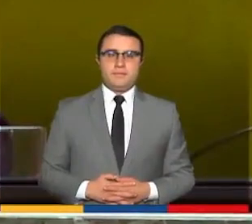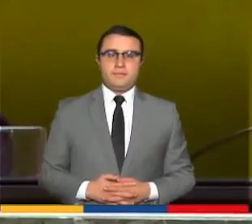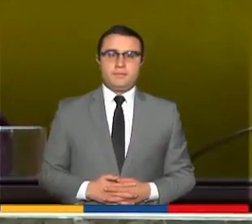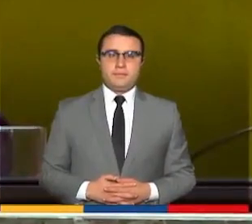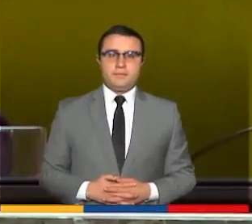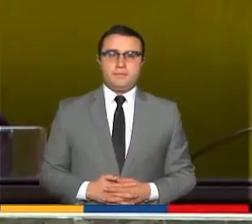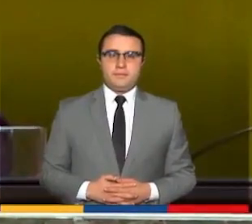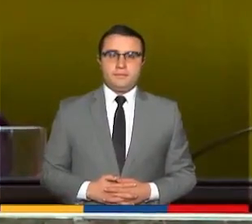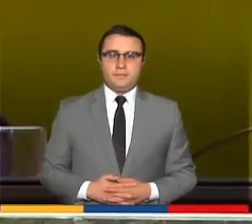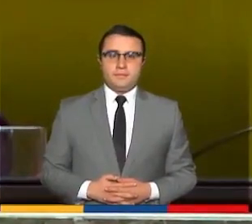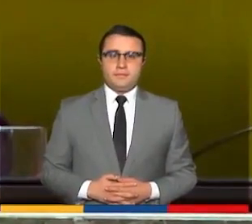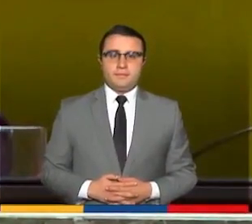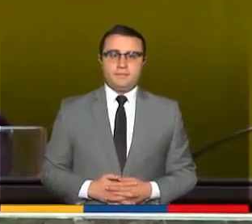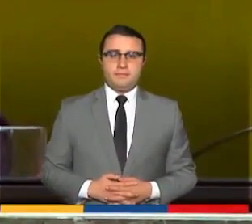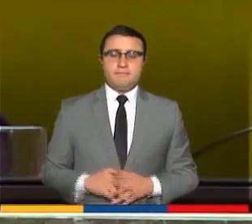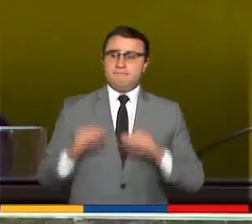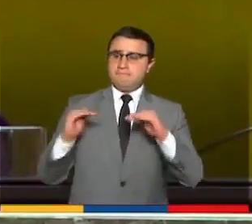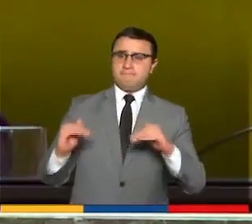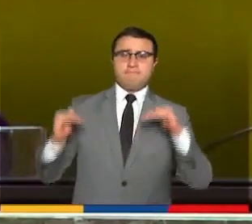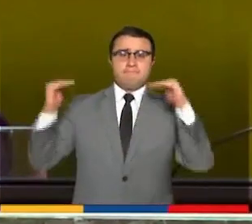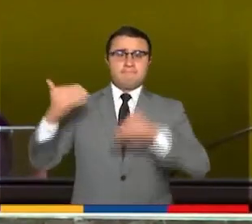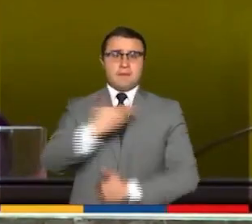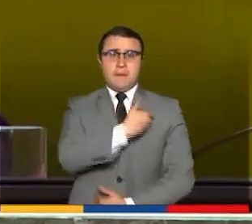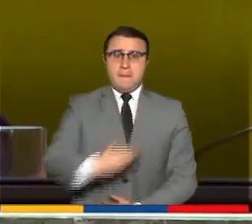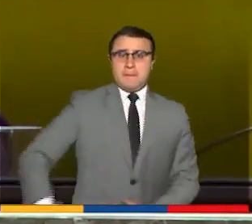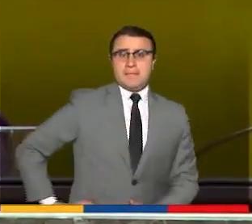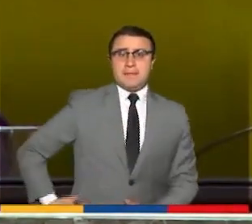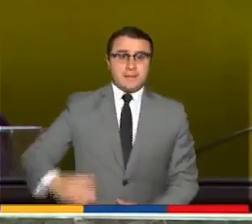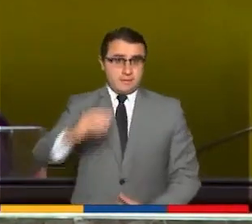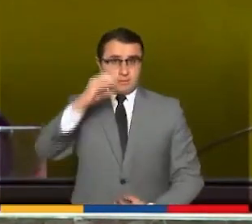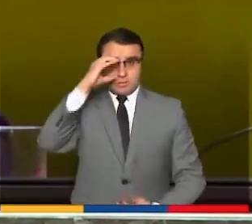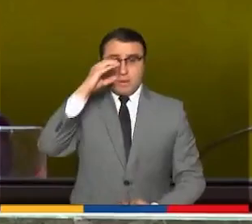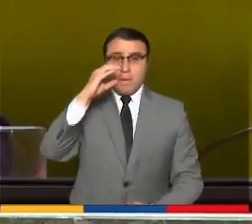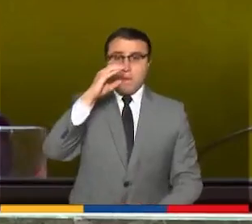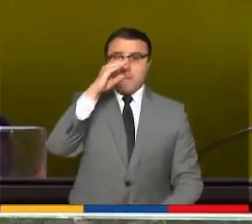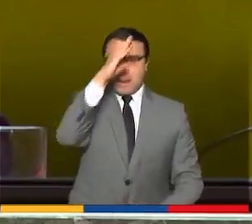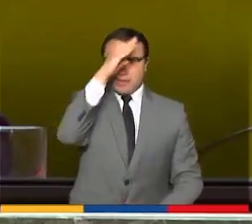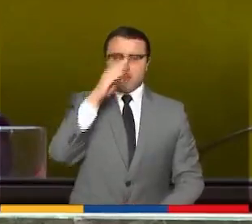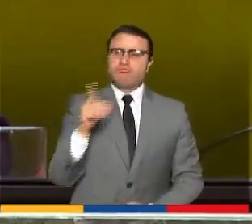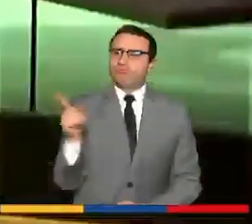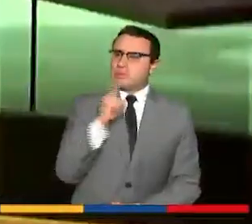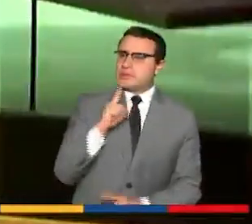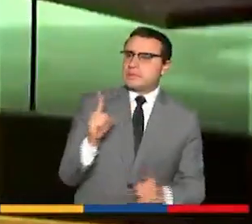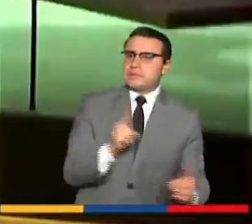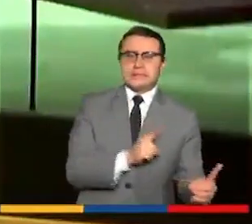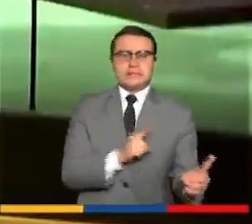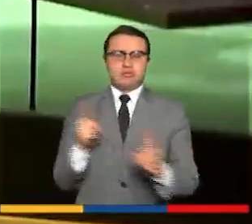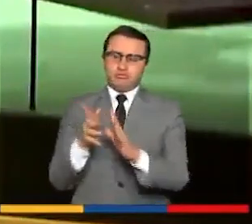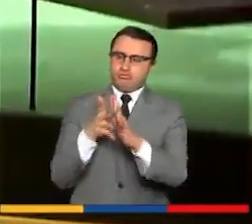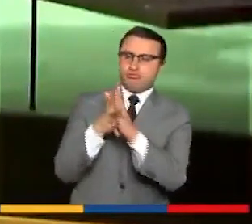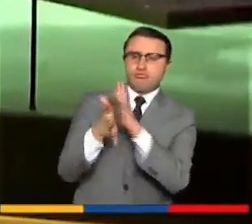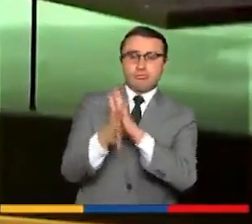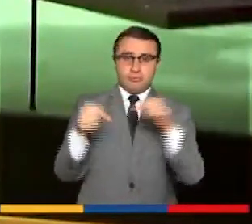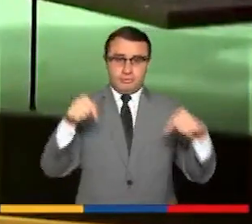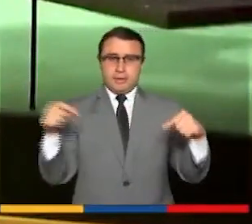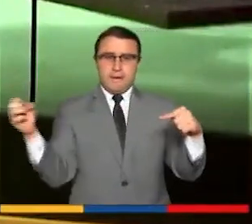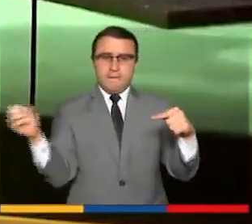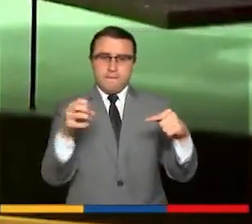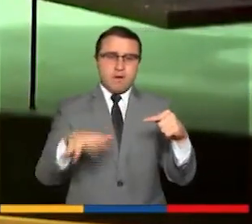al excelentísimo señor Gustavo Petro Urrego a que tome la palabra ante el foro